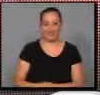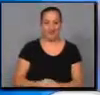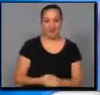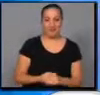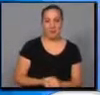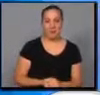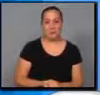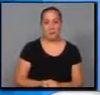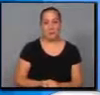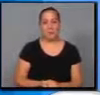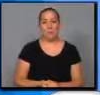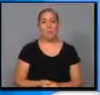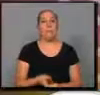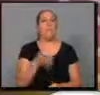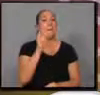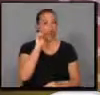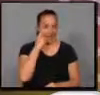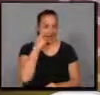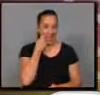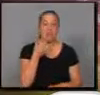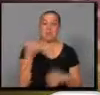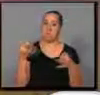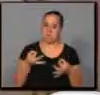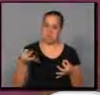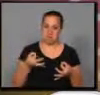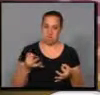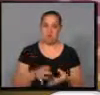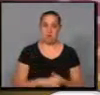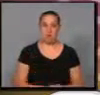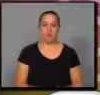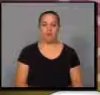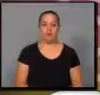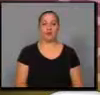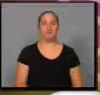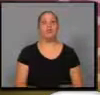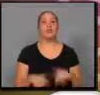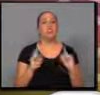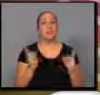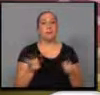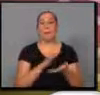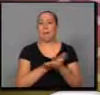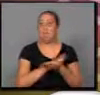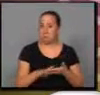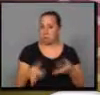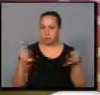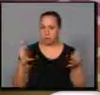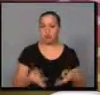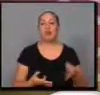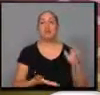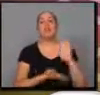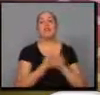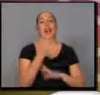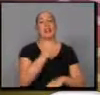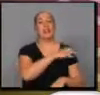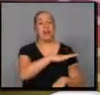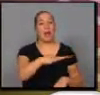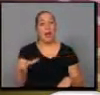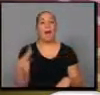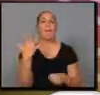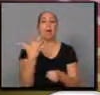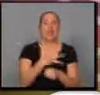bueno, lo Qué cierto... Qué linda que está Luli. La verdad, es impecable, ¿eh? Es impecable Luli, la imagen de Luli, impecable. Acá va un día de campo, un día de quinta y